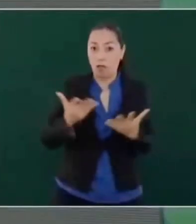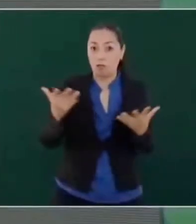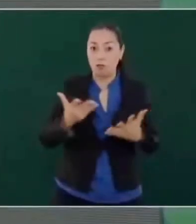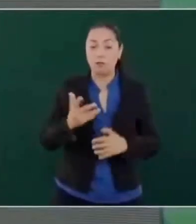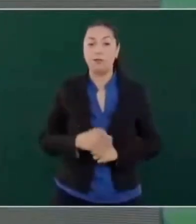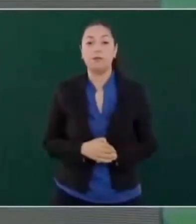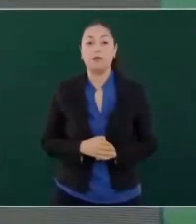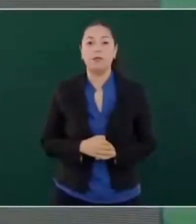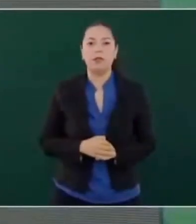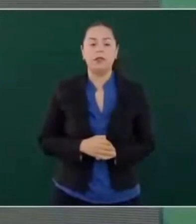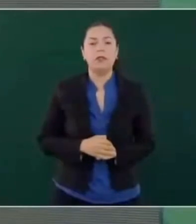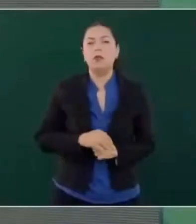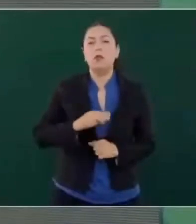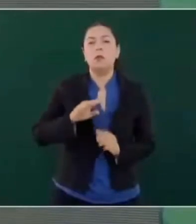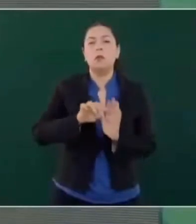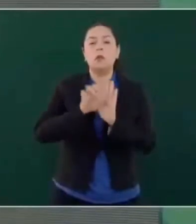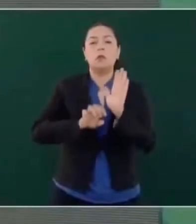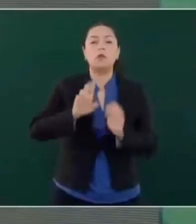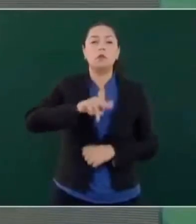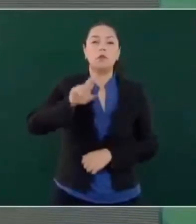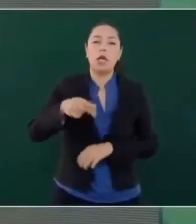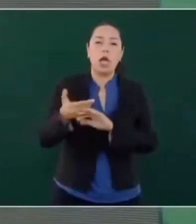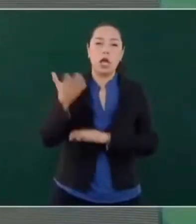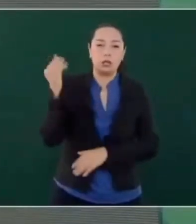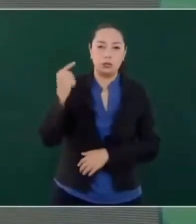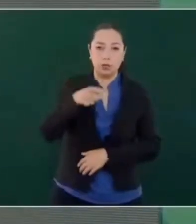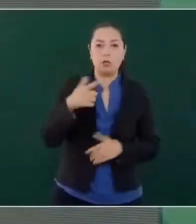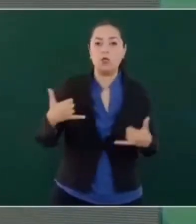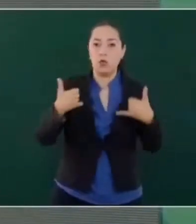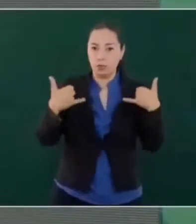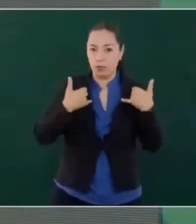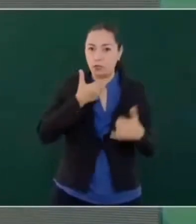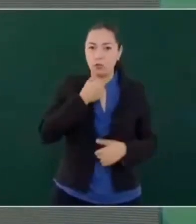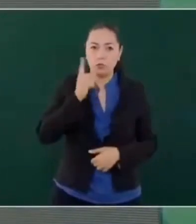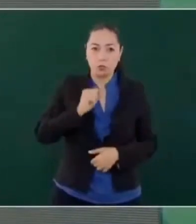Nunca se había atendido, por ejemplo, a los jóvenes en México.